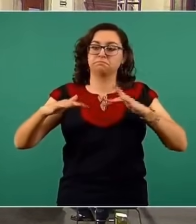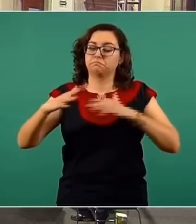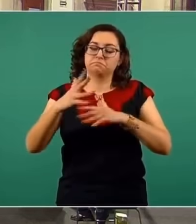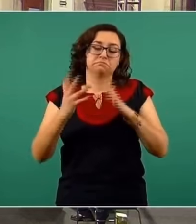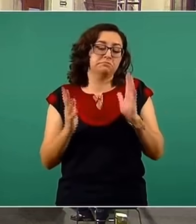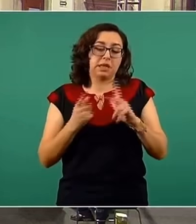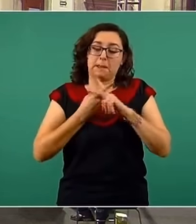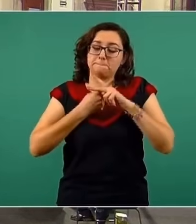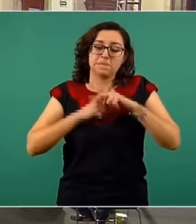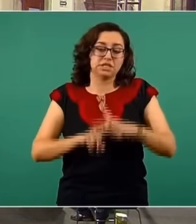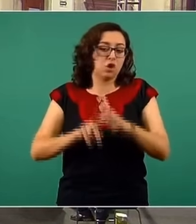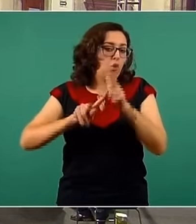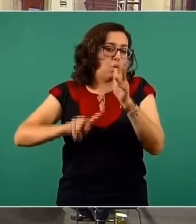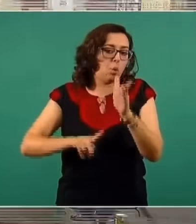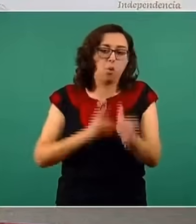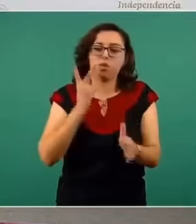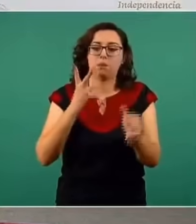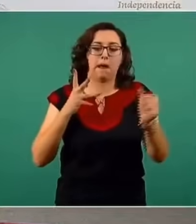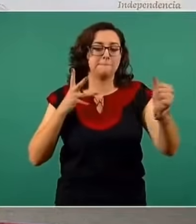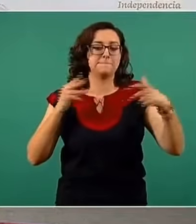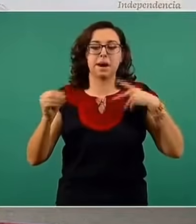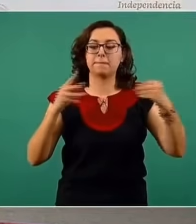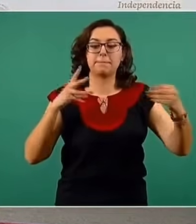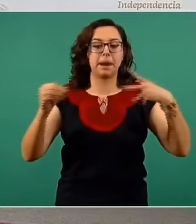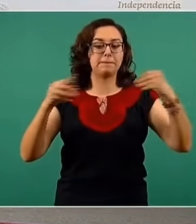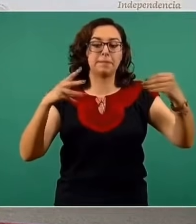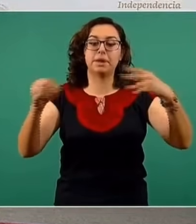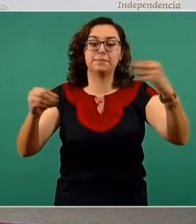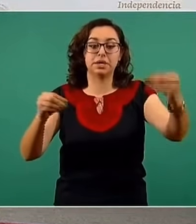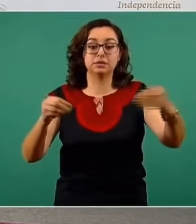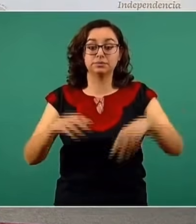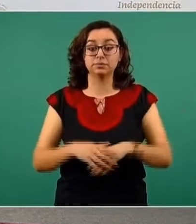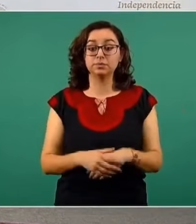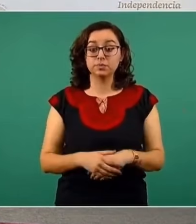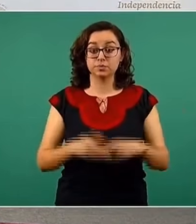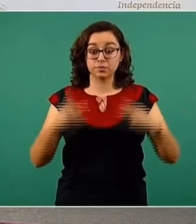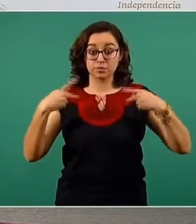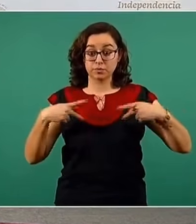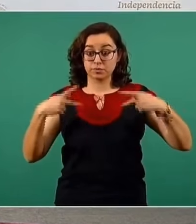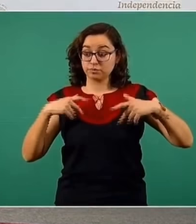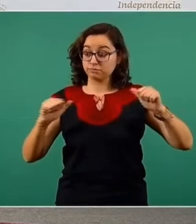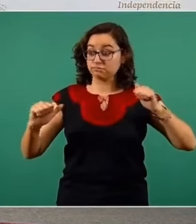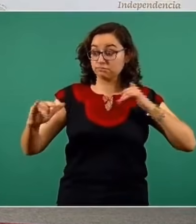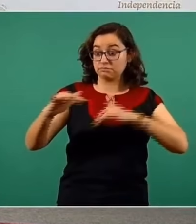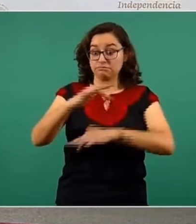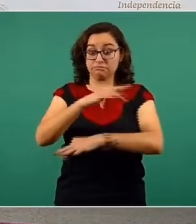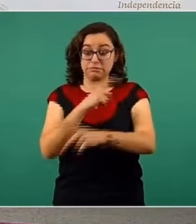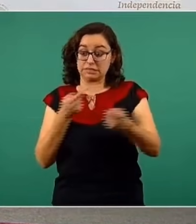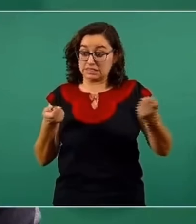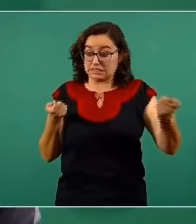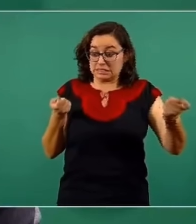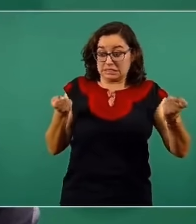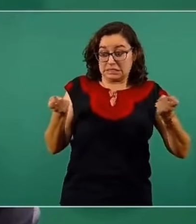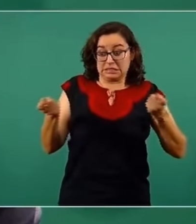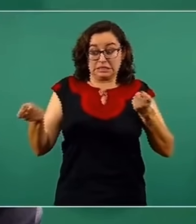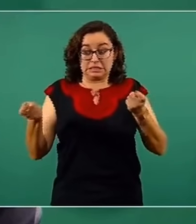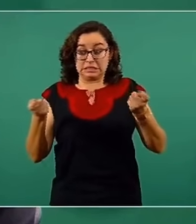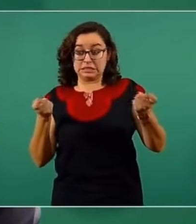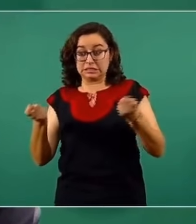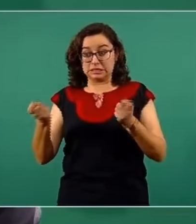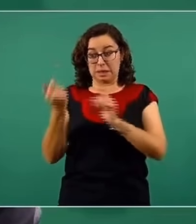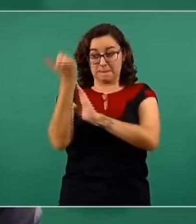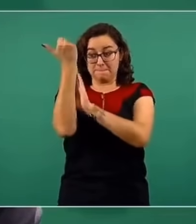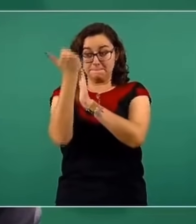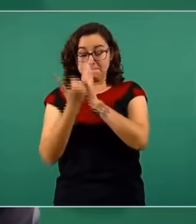contagios. Regular esa movilidad es parte del empeño que hemos tenido